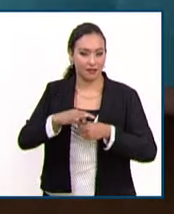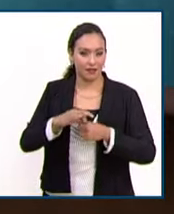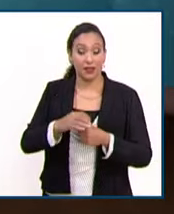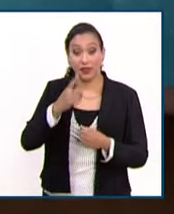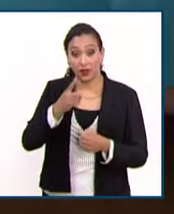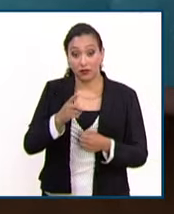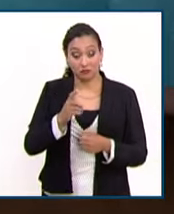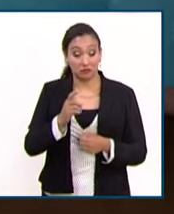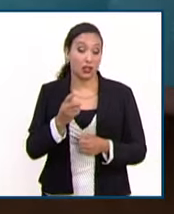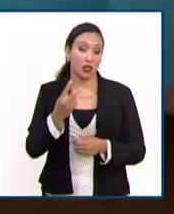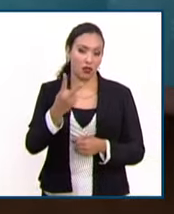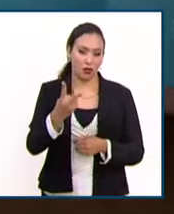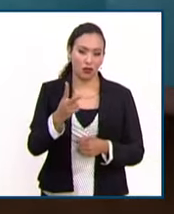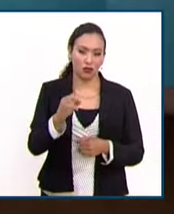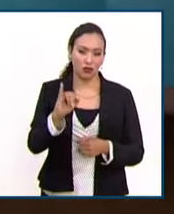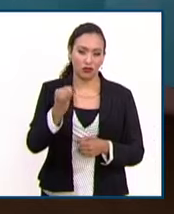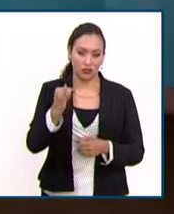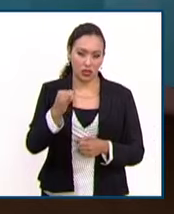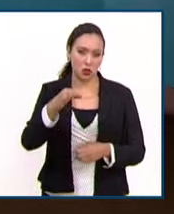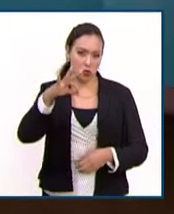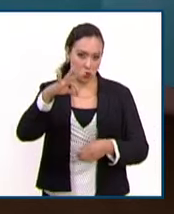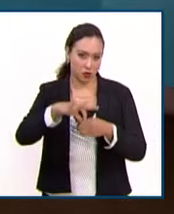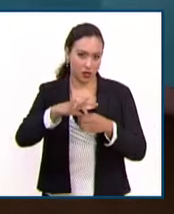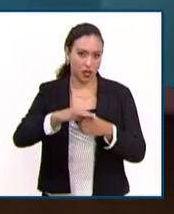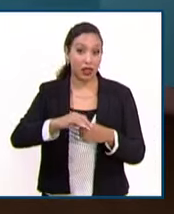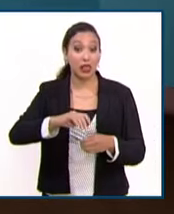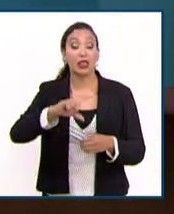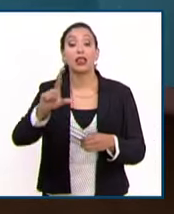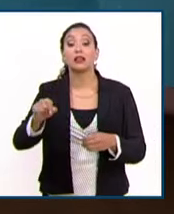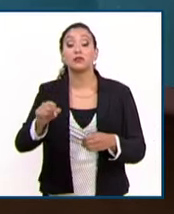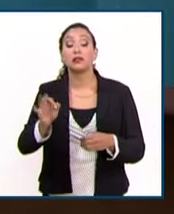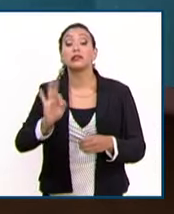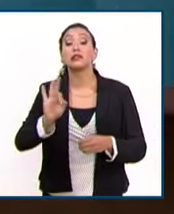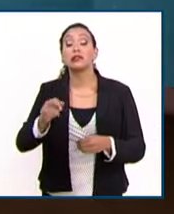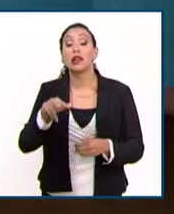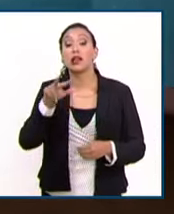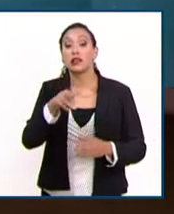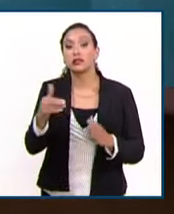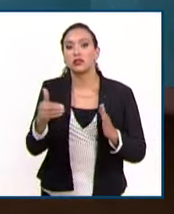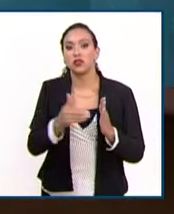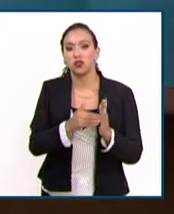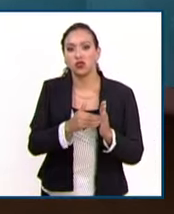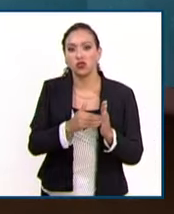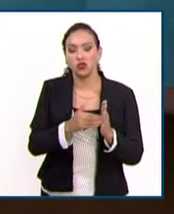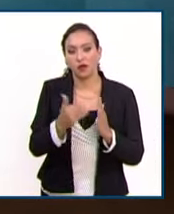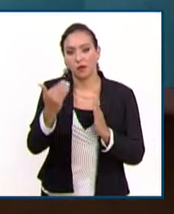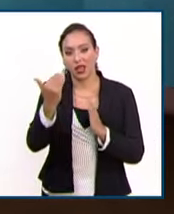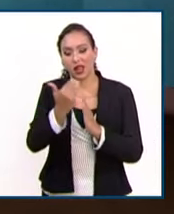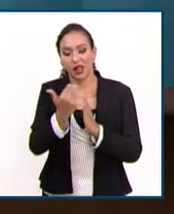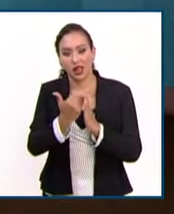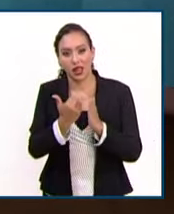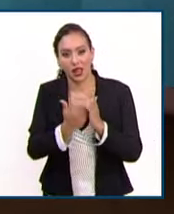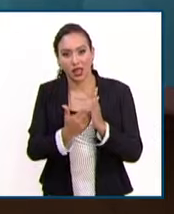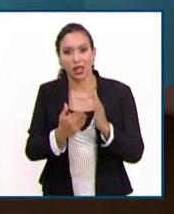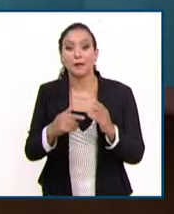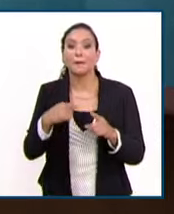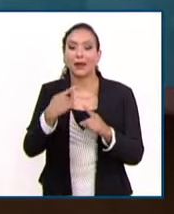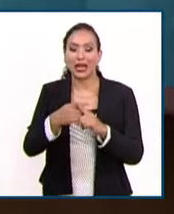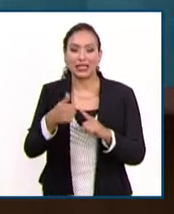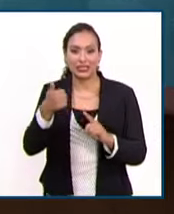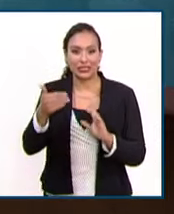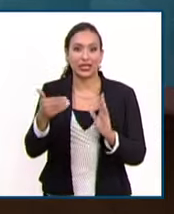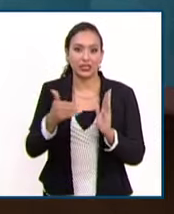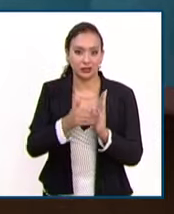2 de este domingo podrían recibir hasta 18,000 impugnaciones, que se sumarán a las más de 6,000 que ya se han